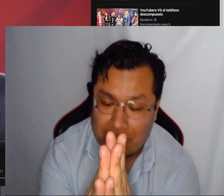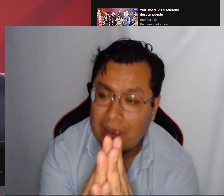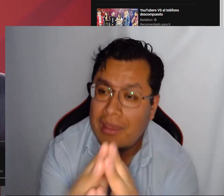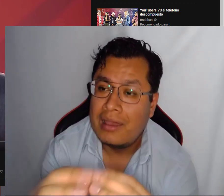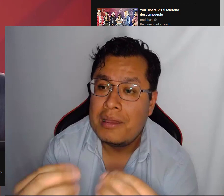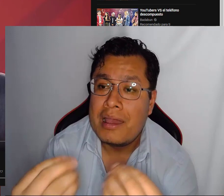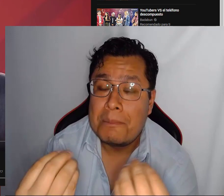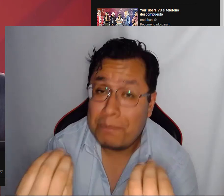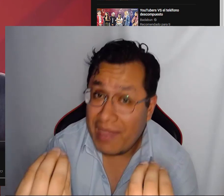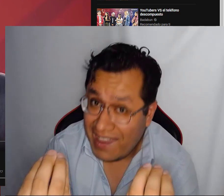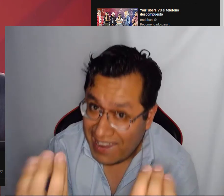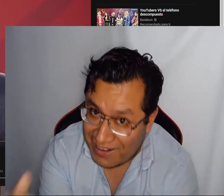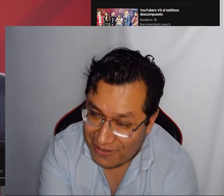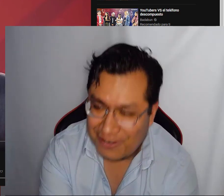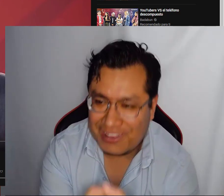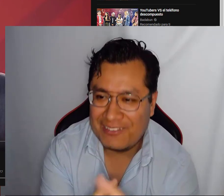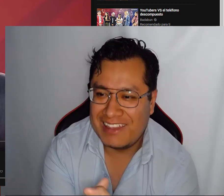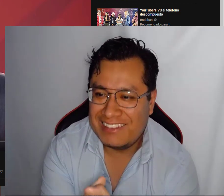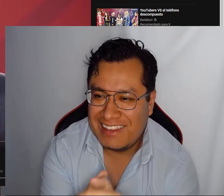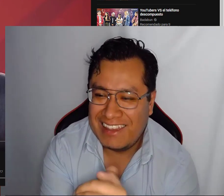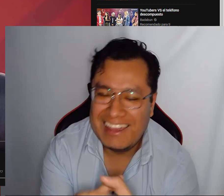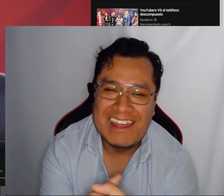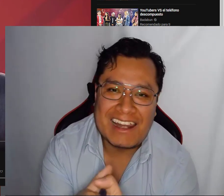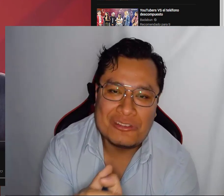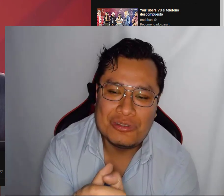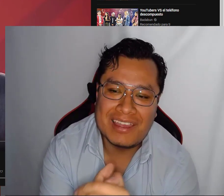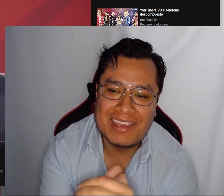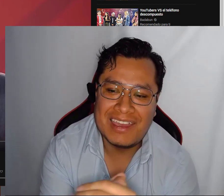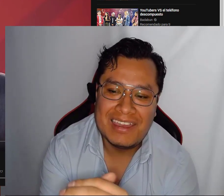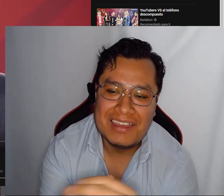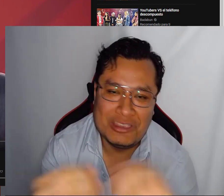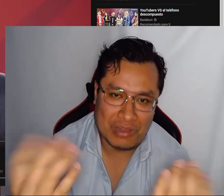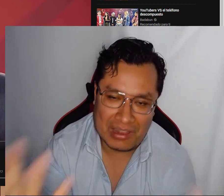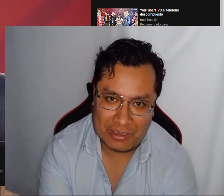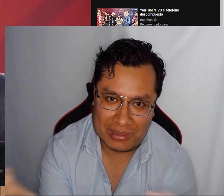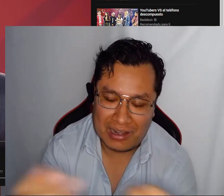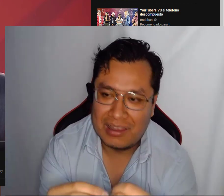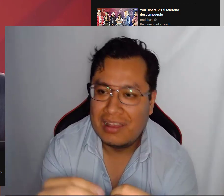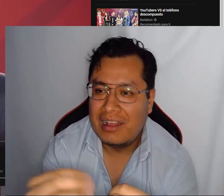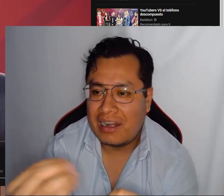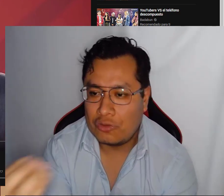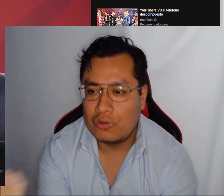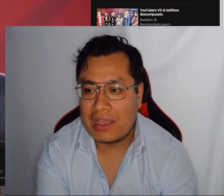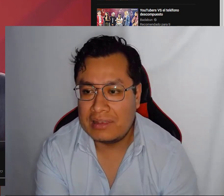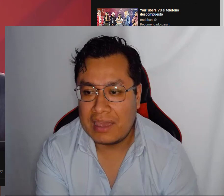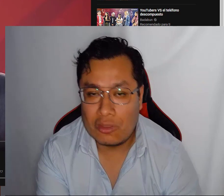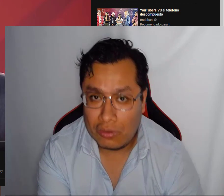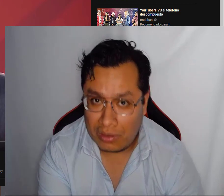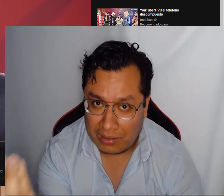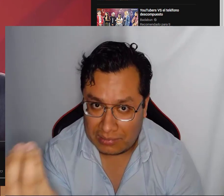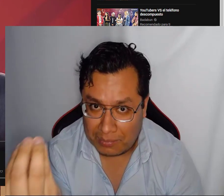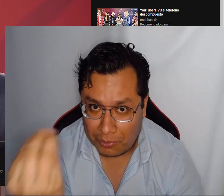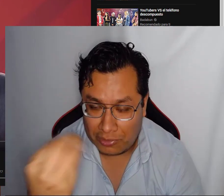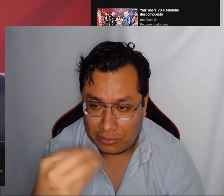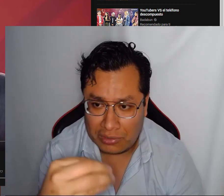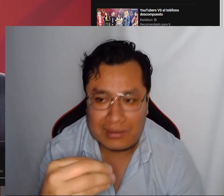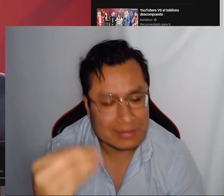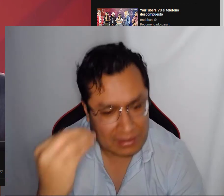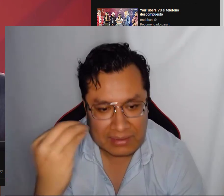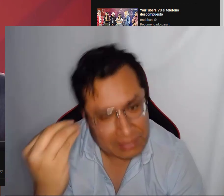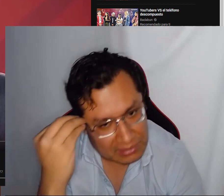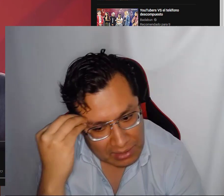ambos pero otra vez es que resulta que ni una ni otra resulta que han llegado este